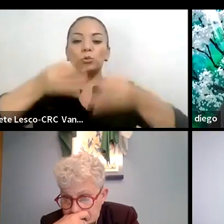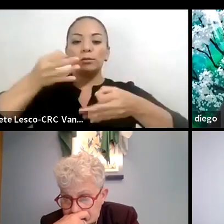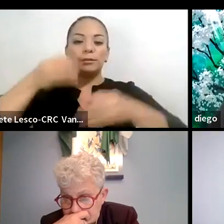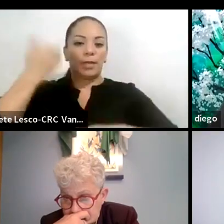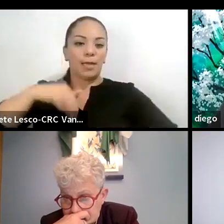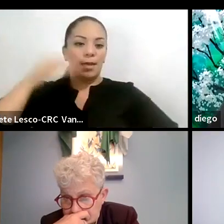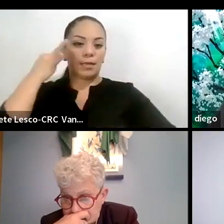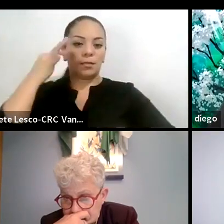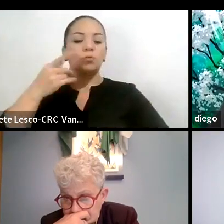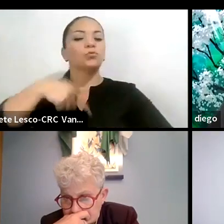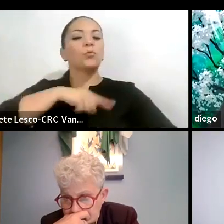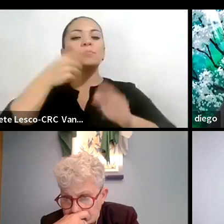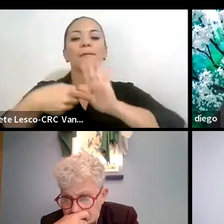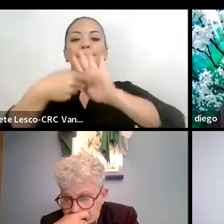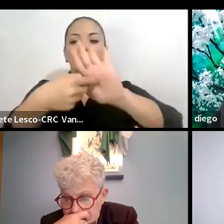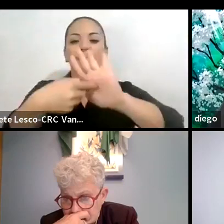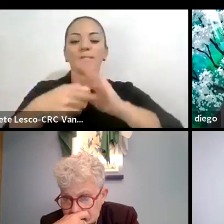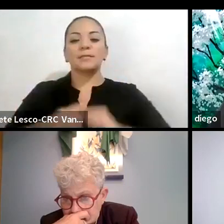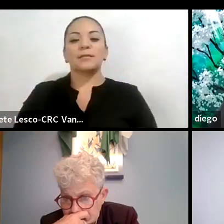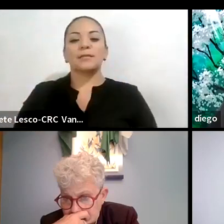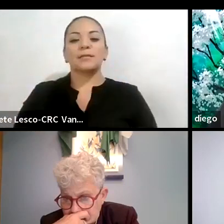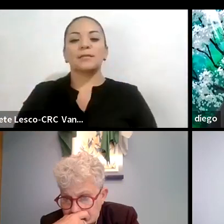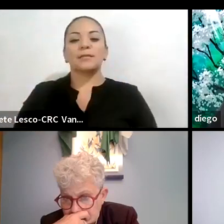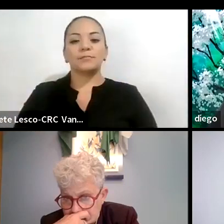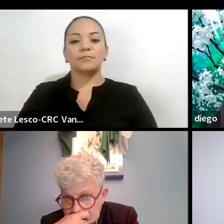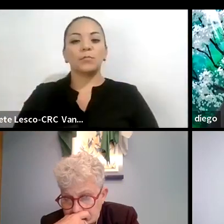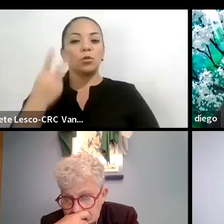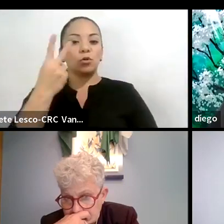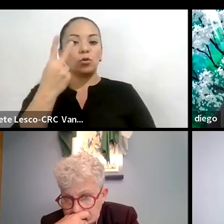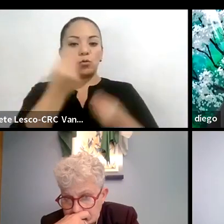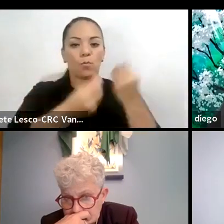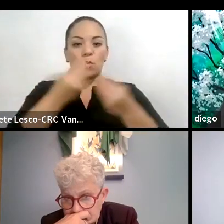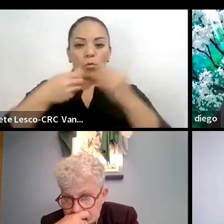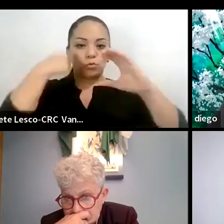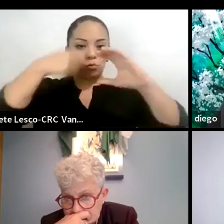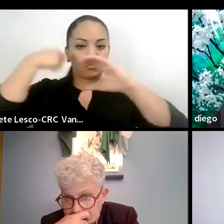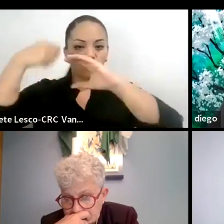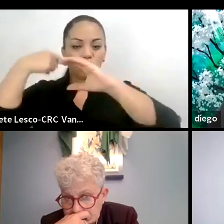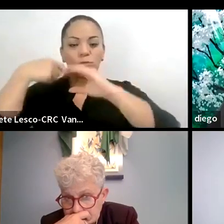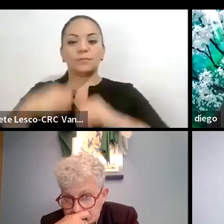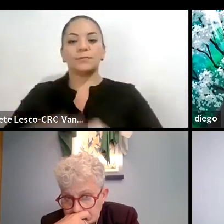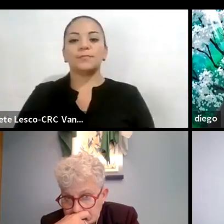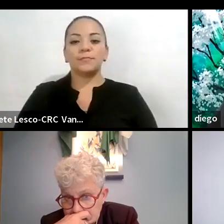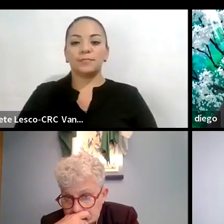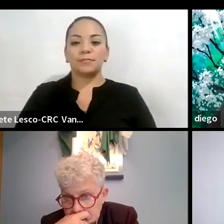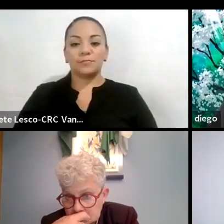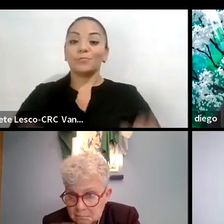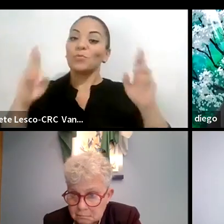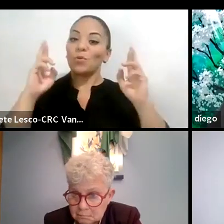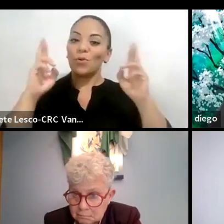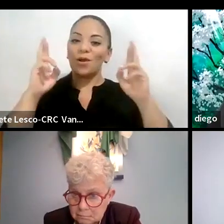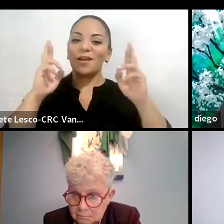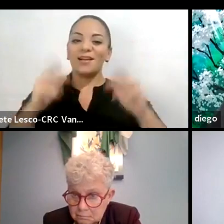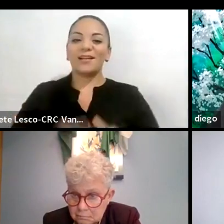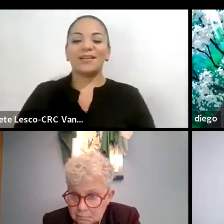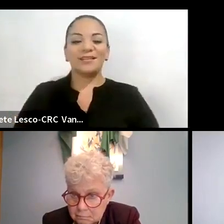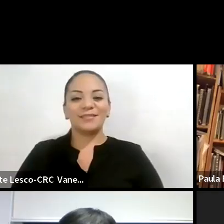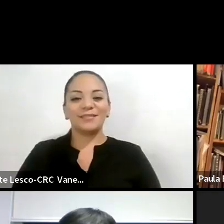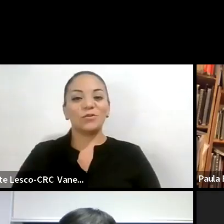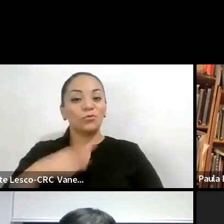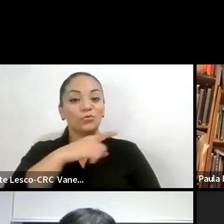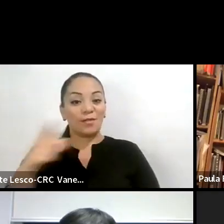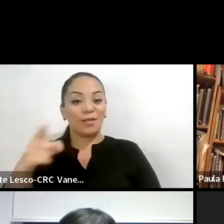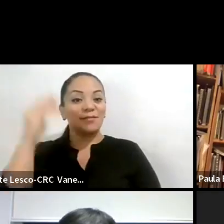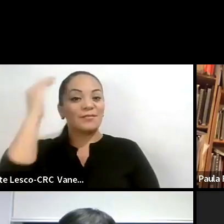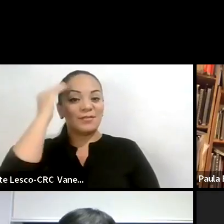les vamos a presentar estos dos productos y ojalá que tras conocerlos